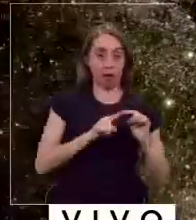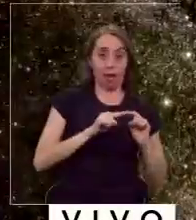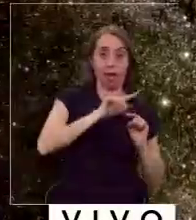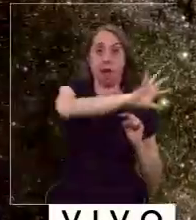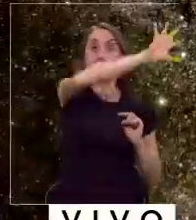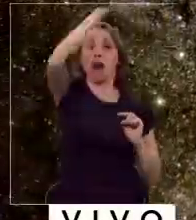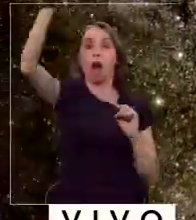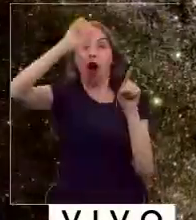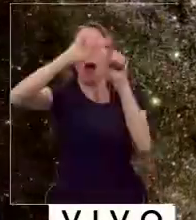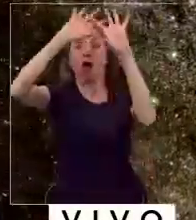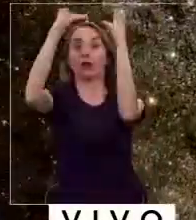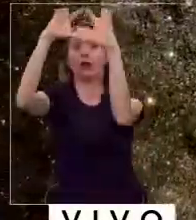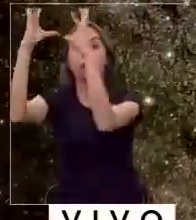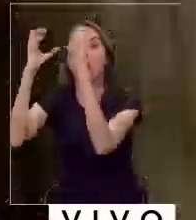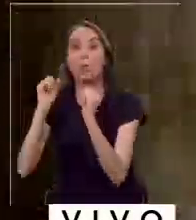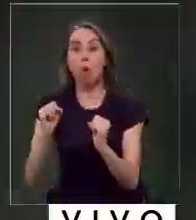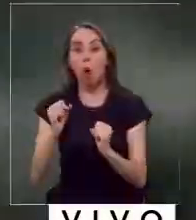nuestro hogar.